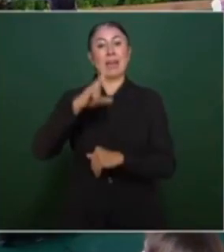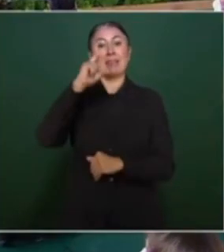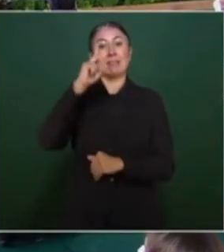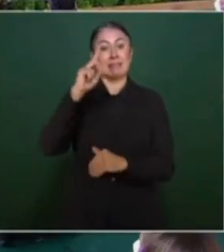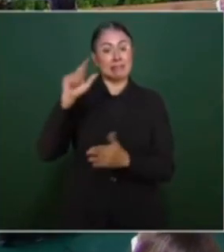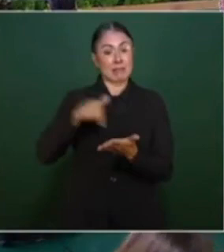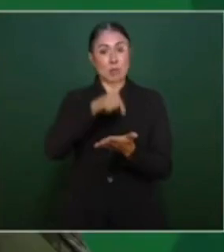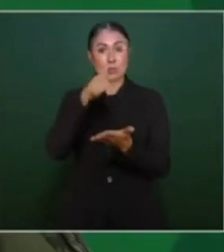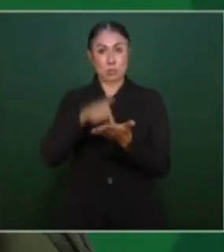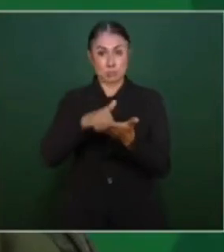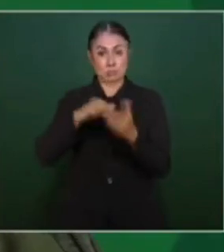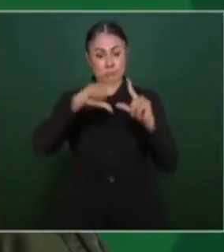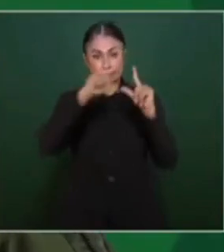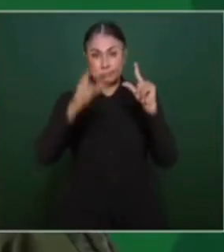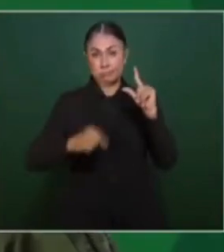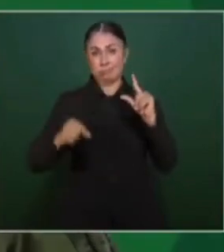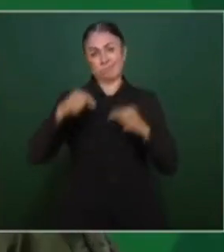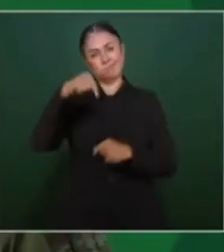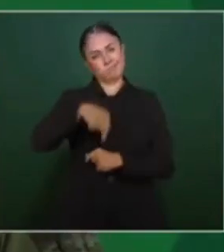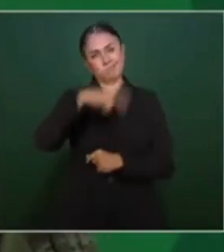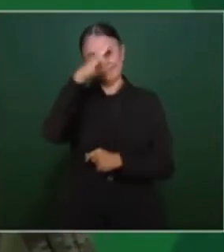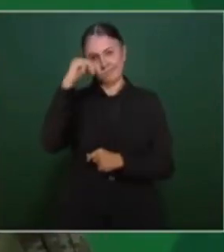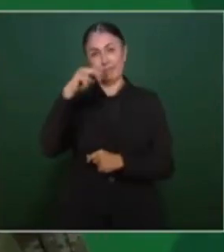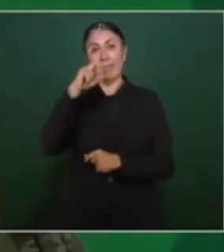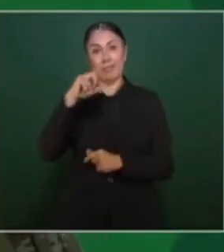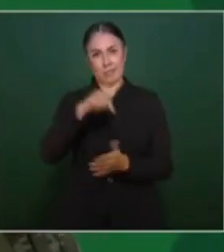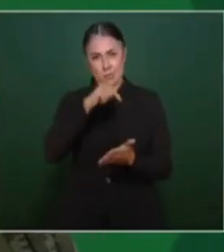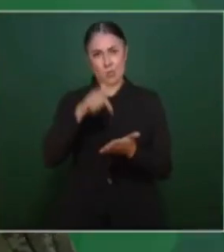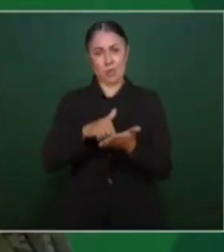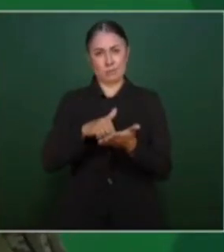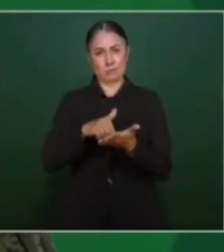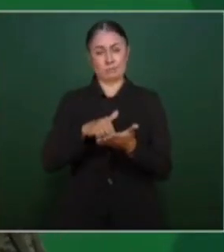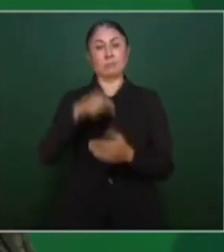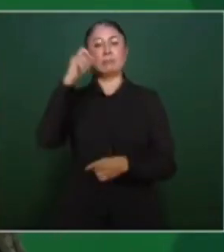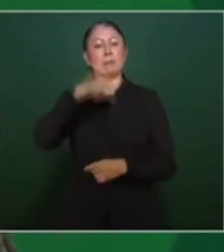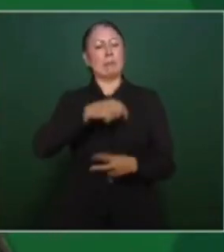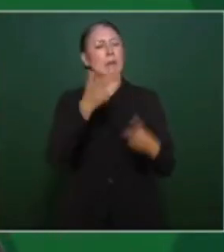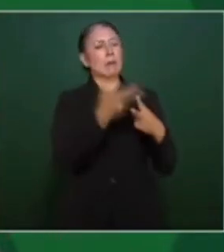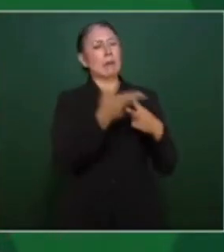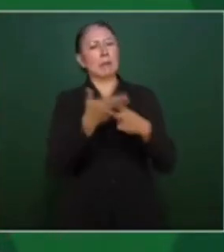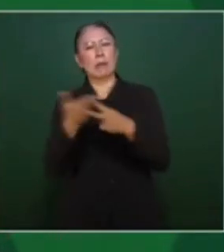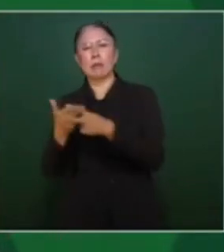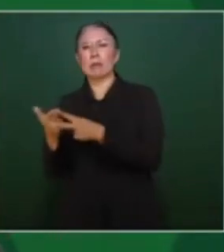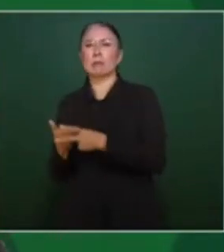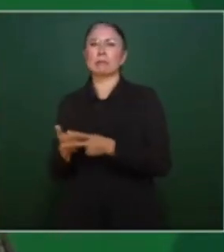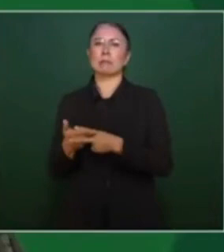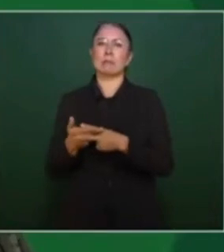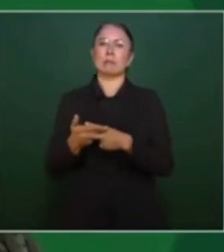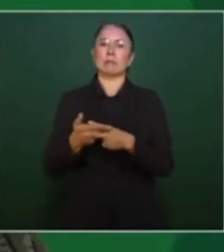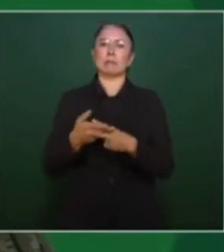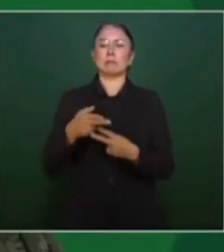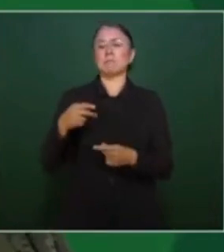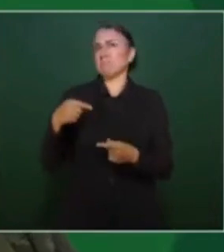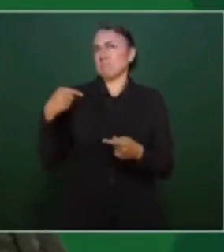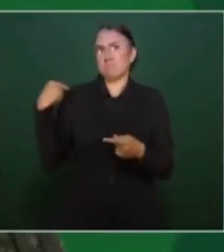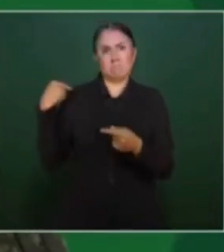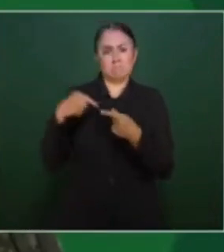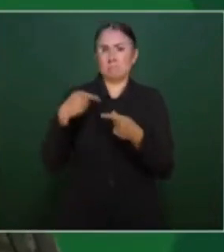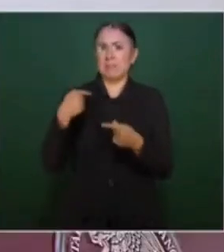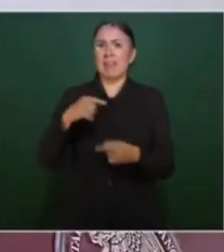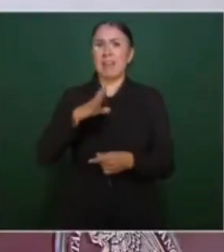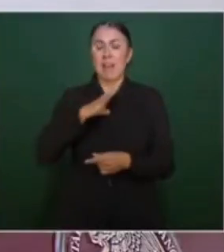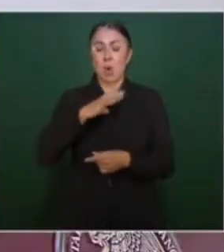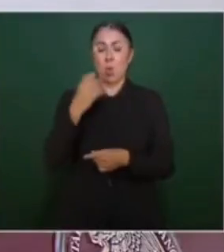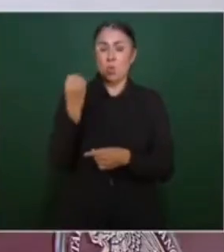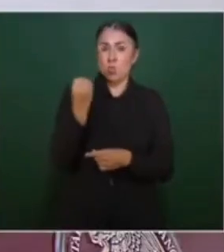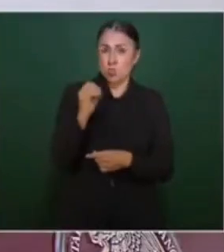nivel nacional. En cantidad de homicidios dolosos por entidad federativa en la presente administración, y hasta